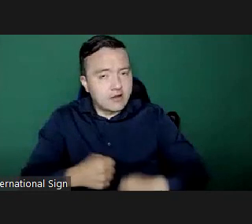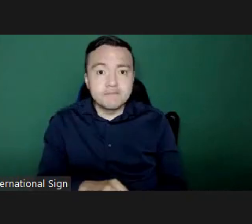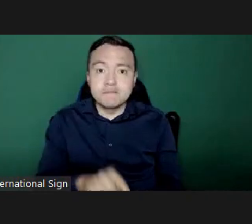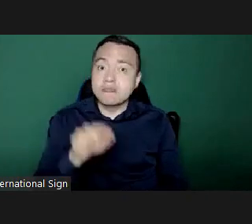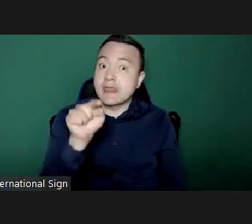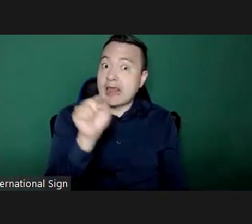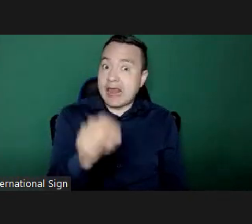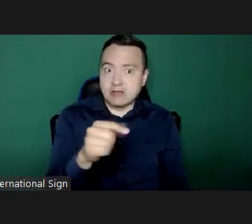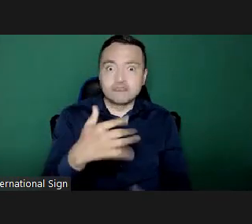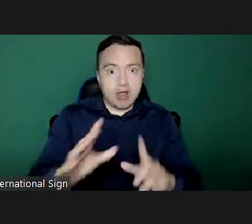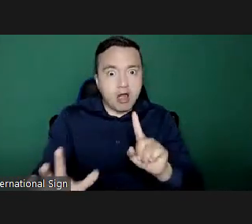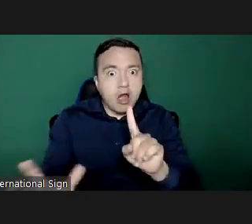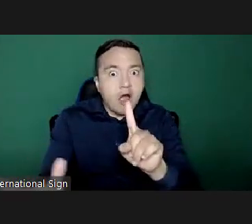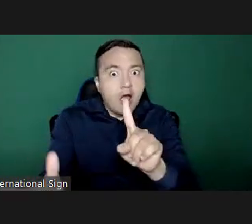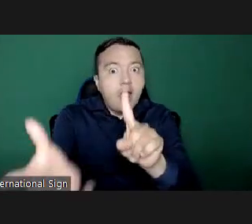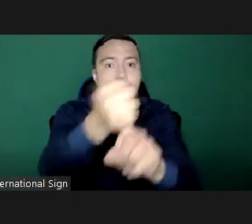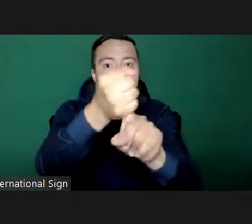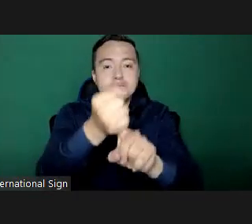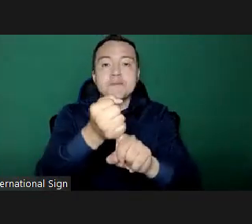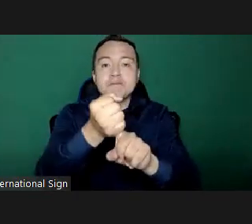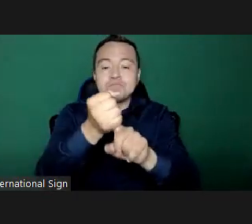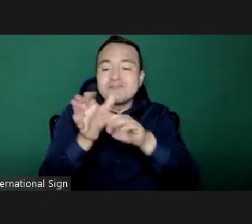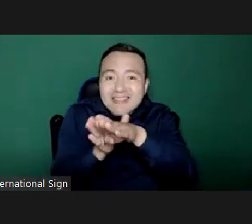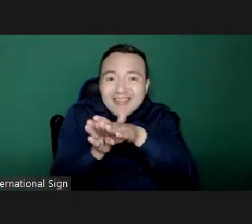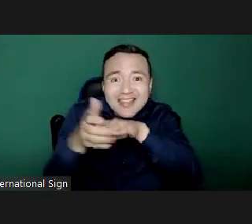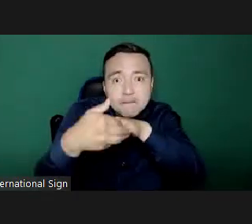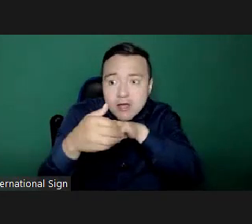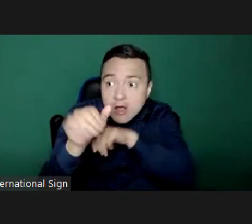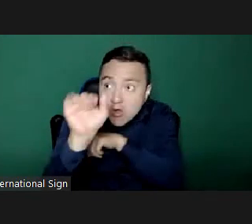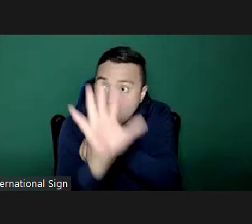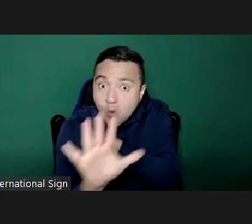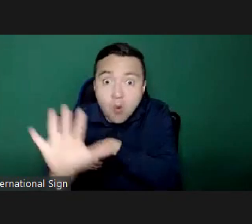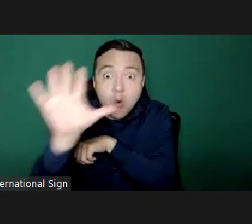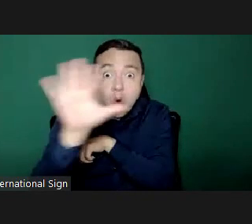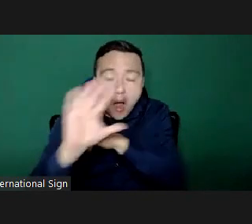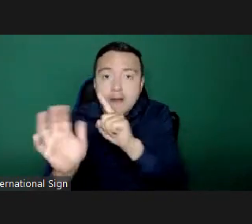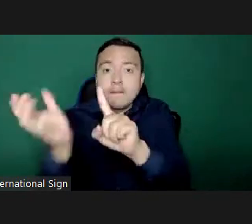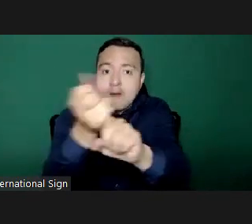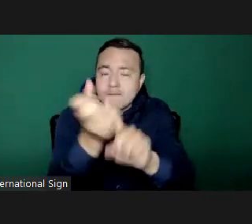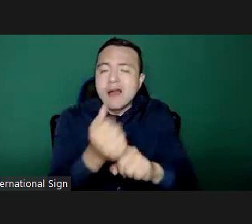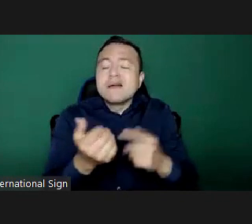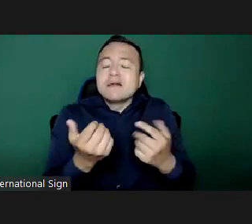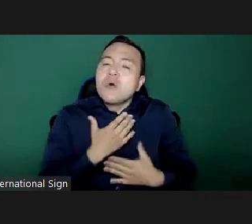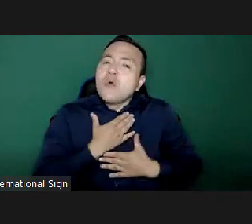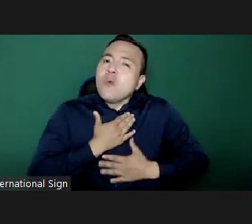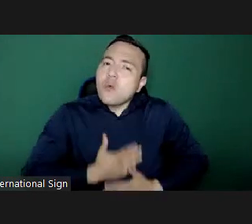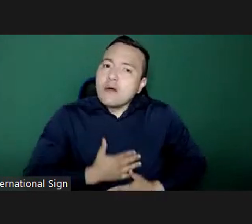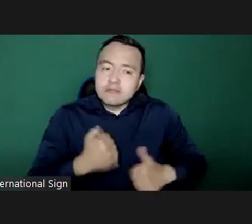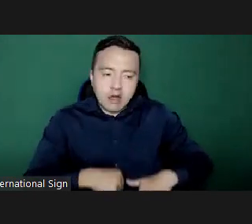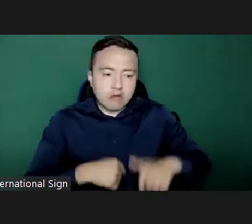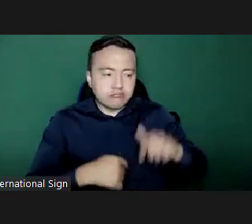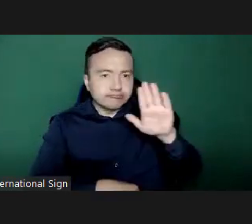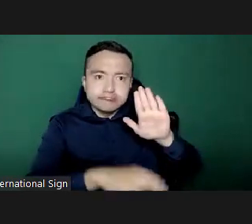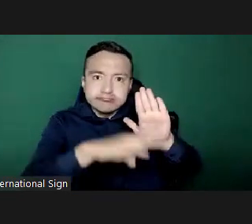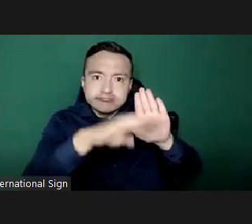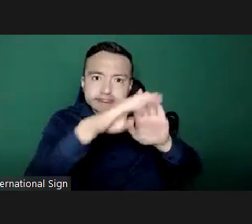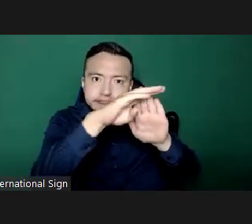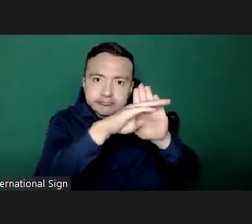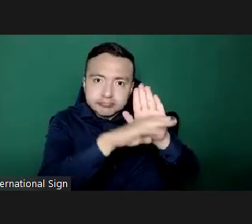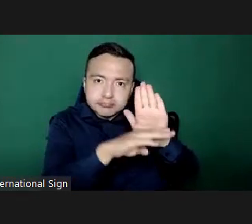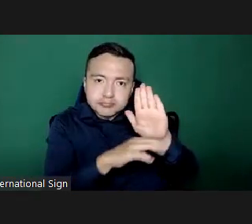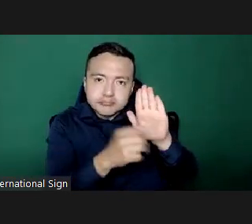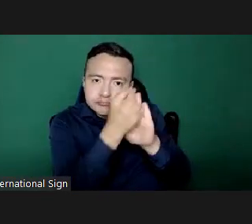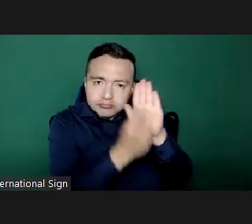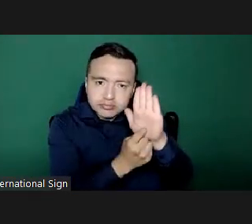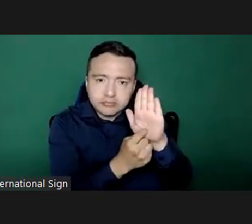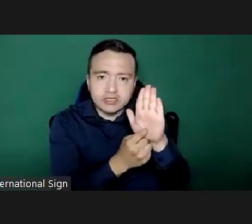todo el país. Estamos tratando ahora de estandarizar esta práctica en el futuro como resultado de nuestra